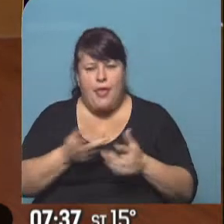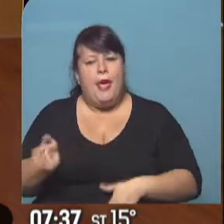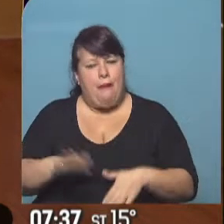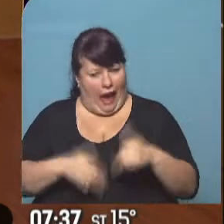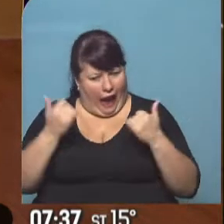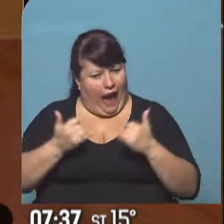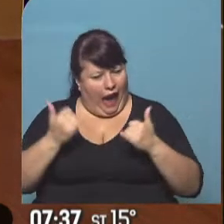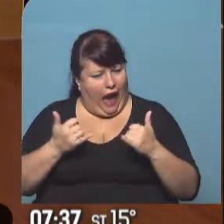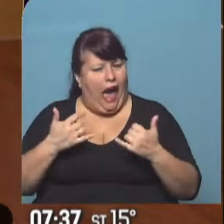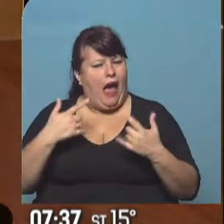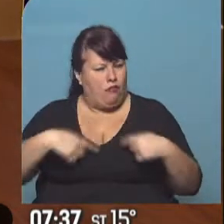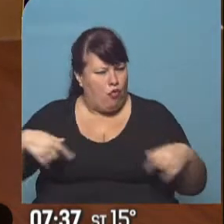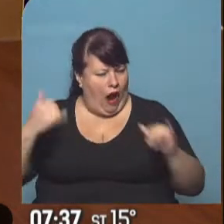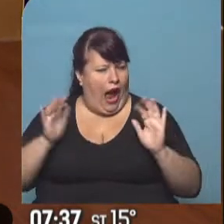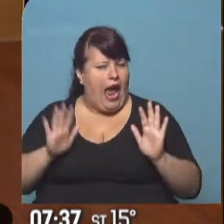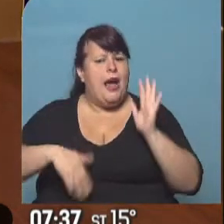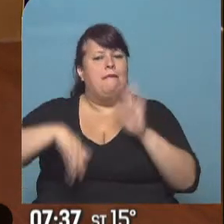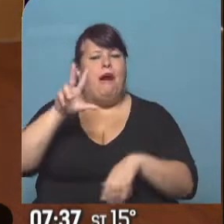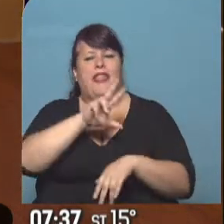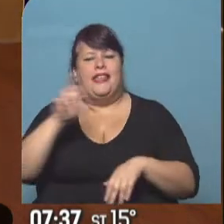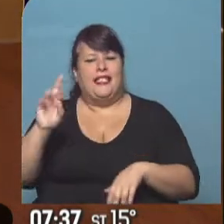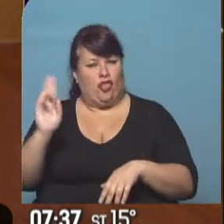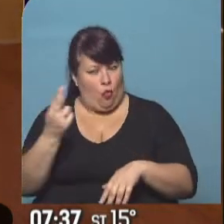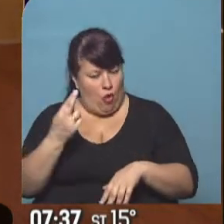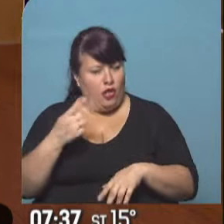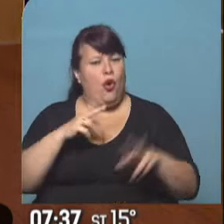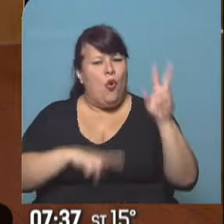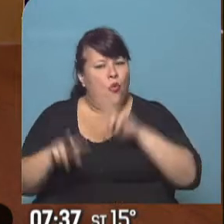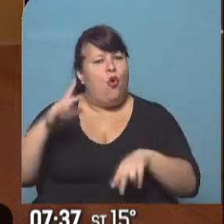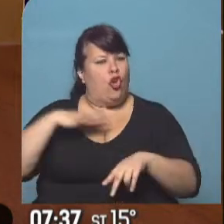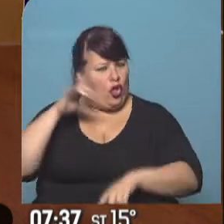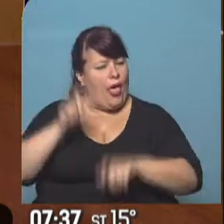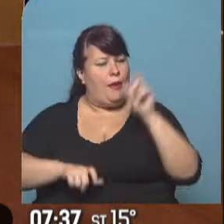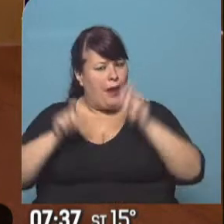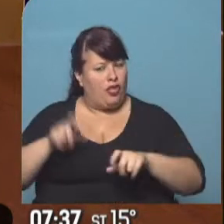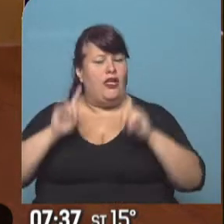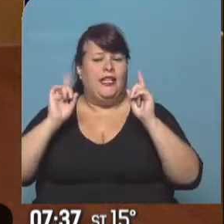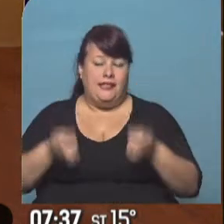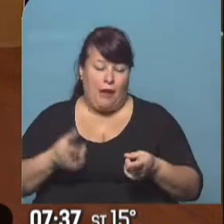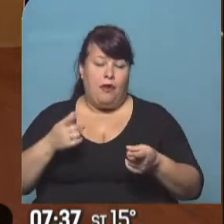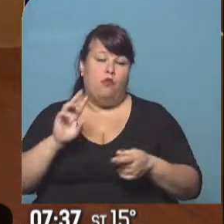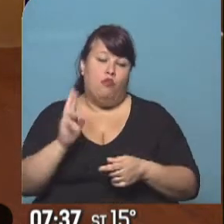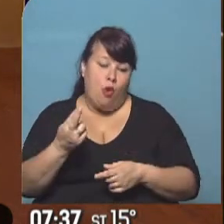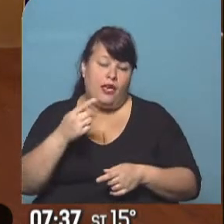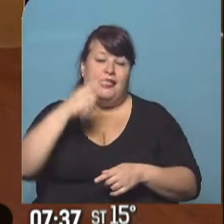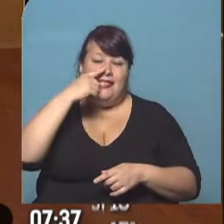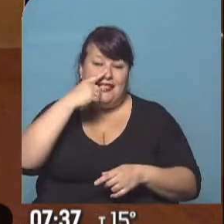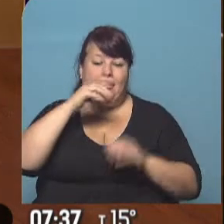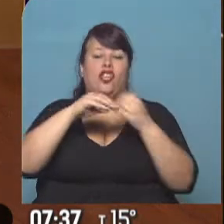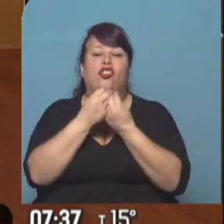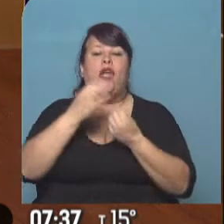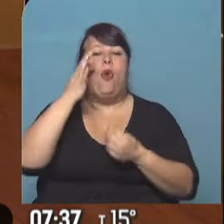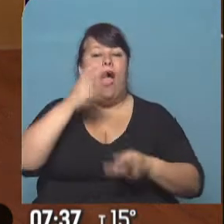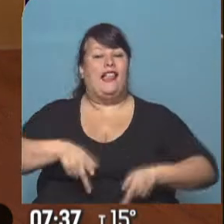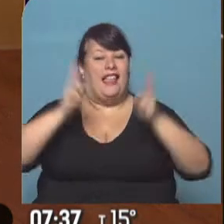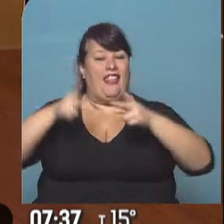pañales en muchísimos casos. Son más de 300 las víctimas y se siguen buscando personas incluso y cuerpos en 7 de los 40